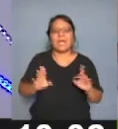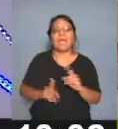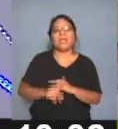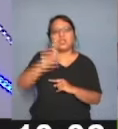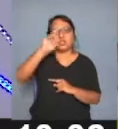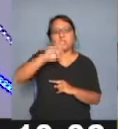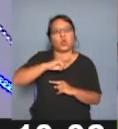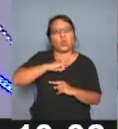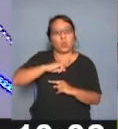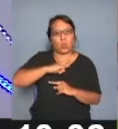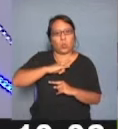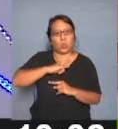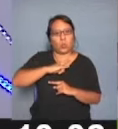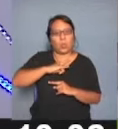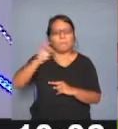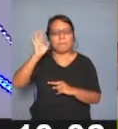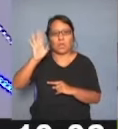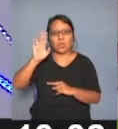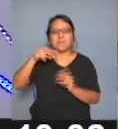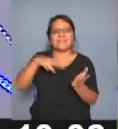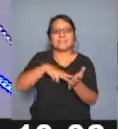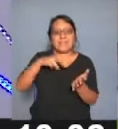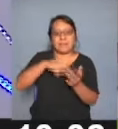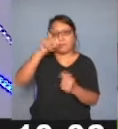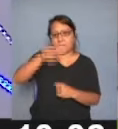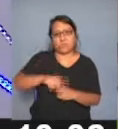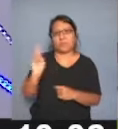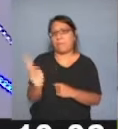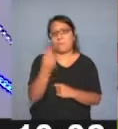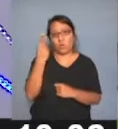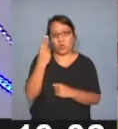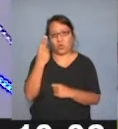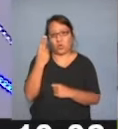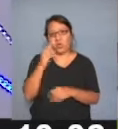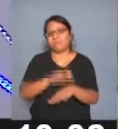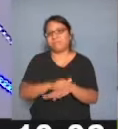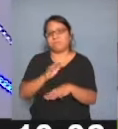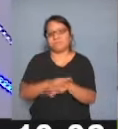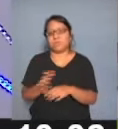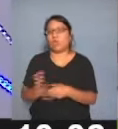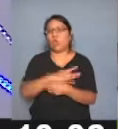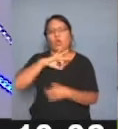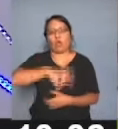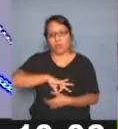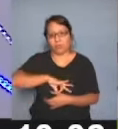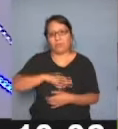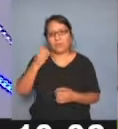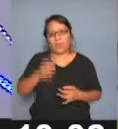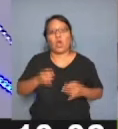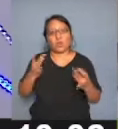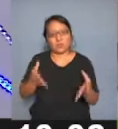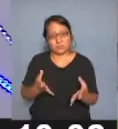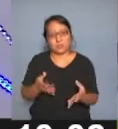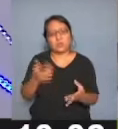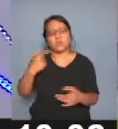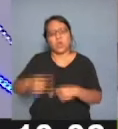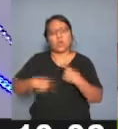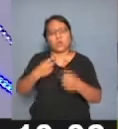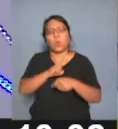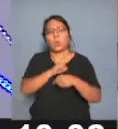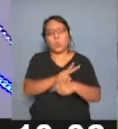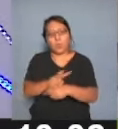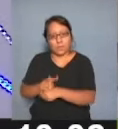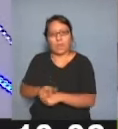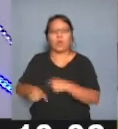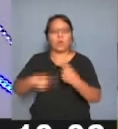del país que ha fallecido una mujer en Salta. Sí. Por consecuencia justamente del contagio de COVID, así que hay que continuar con la